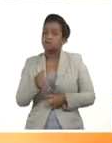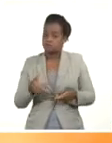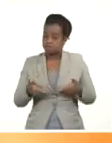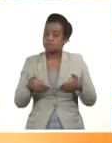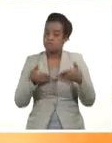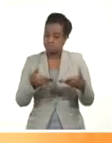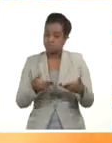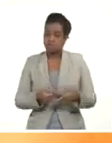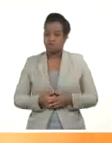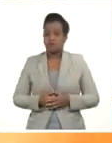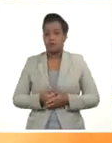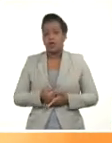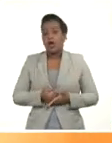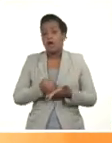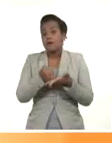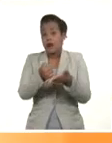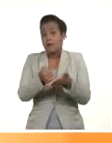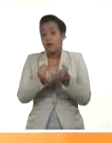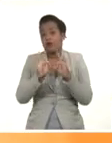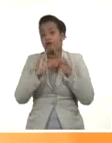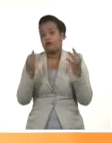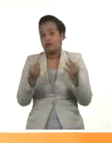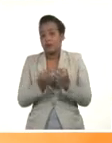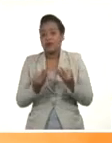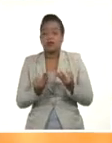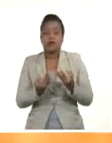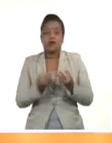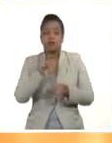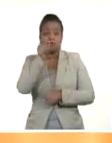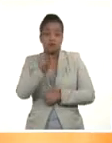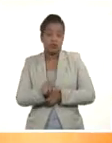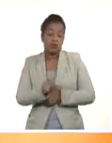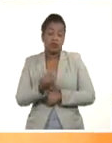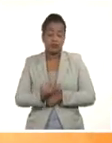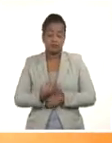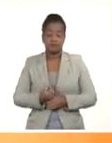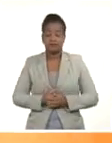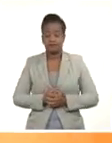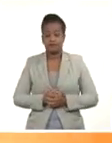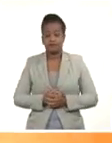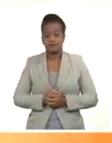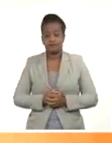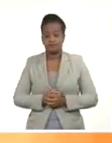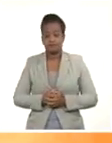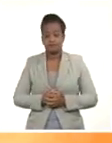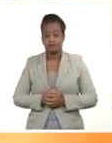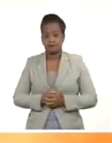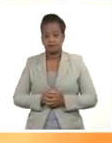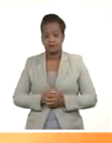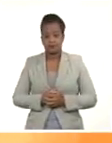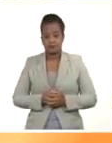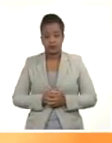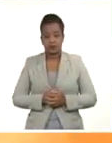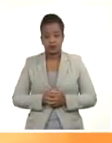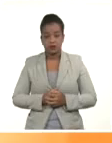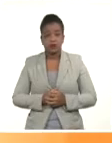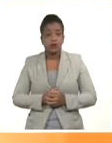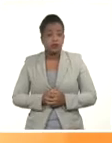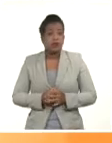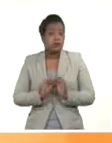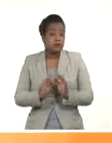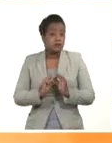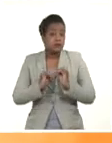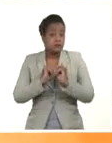para apoyar a las familias, a las víctimas de este siniestro. Hasta aquí detalles de